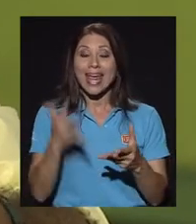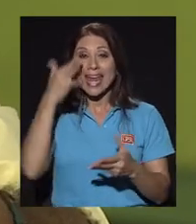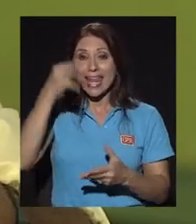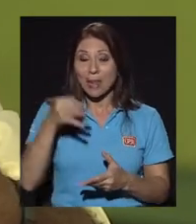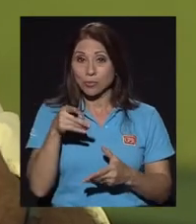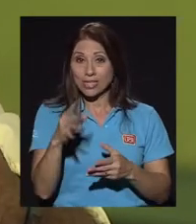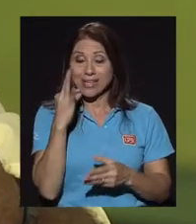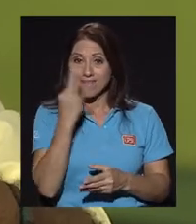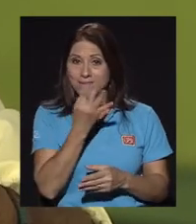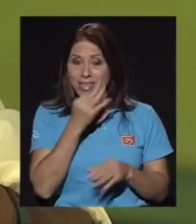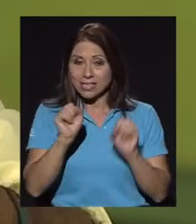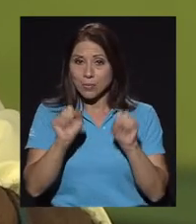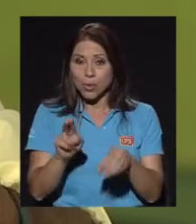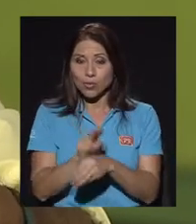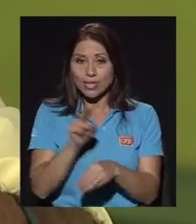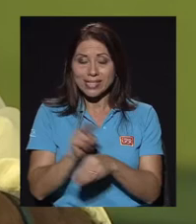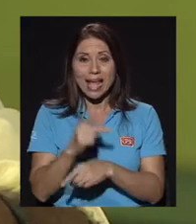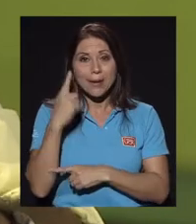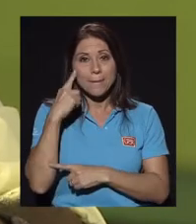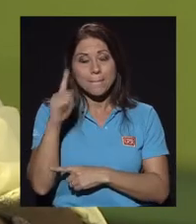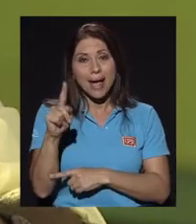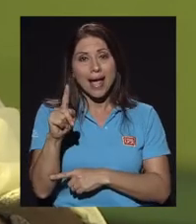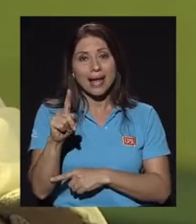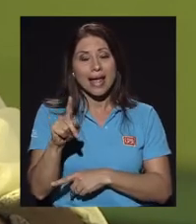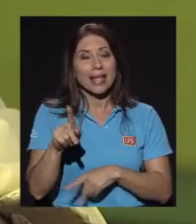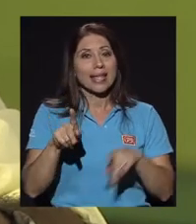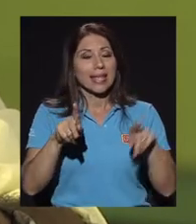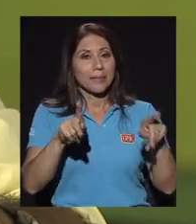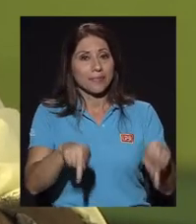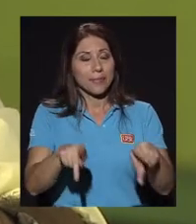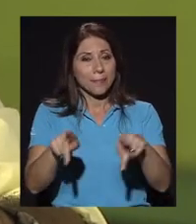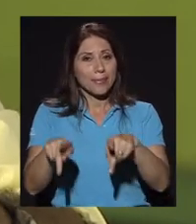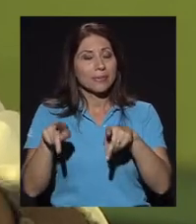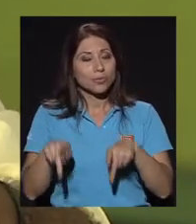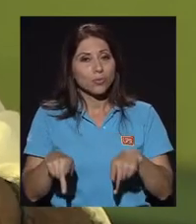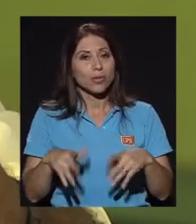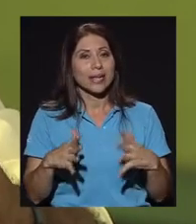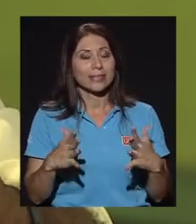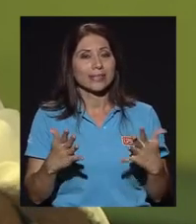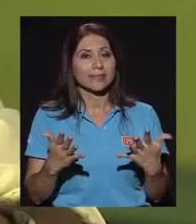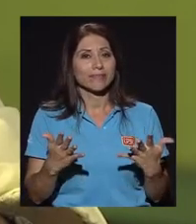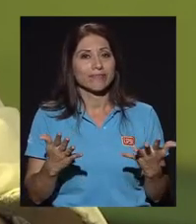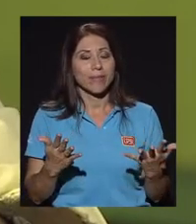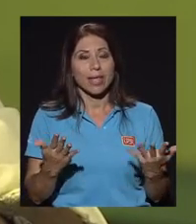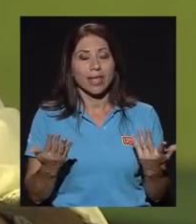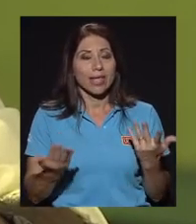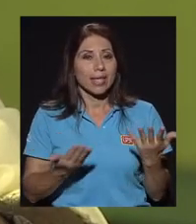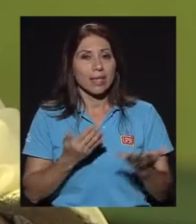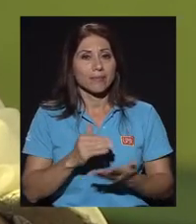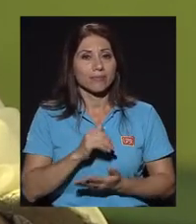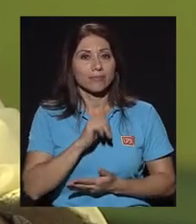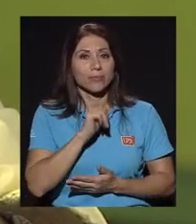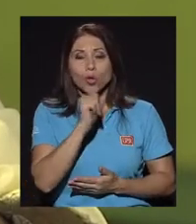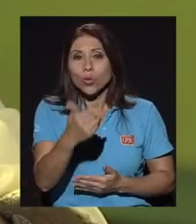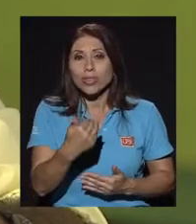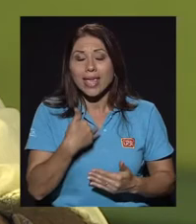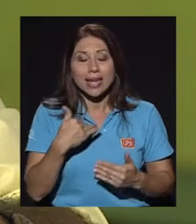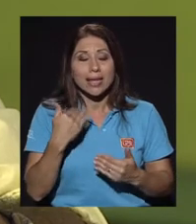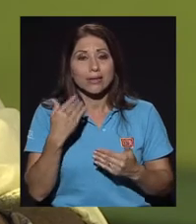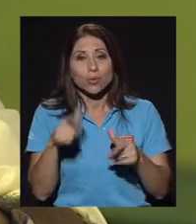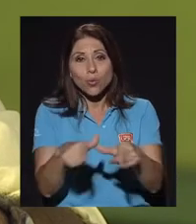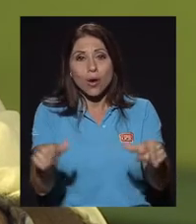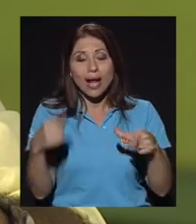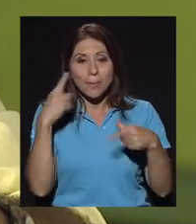utilizar para que los queseros no sigan padeciendo de un sitio donde hacer la feria del